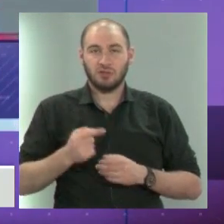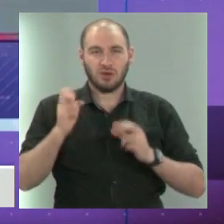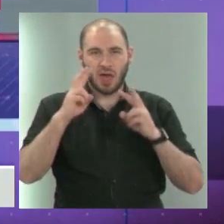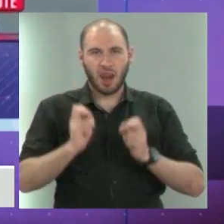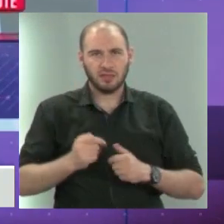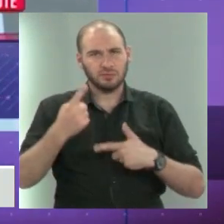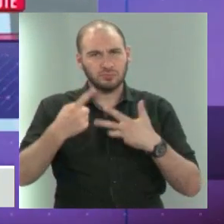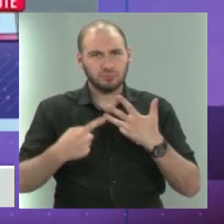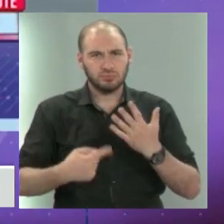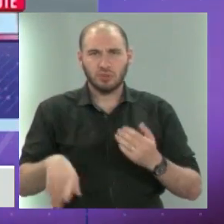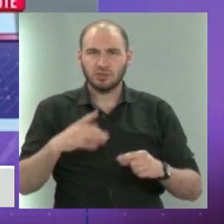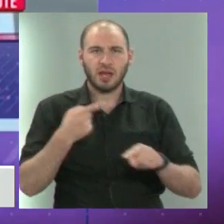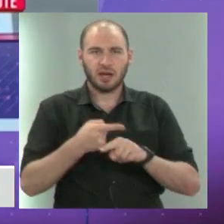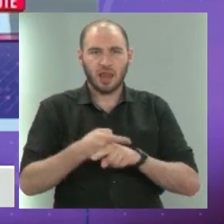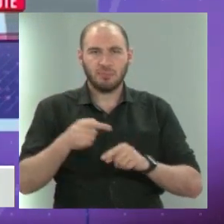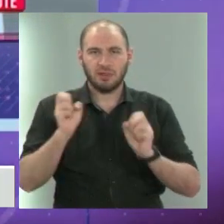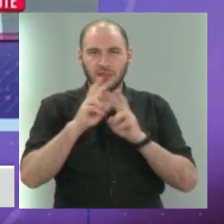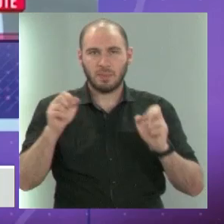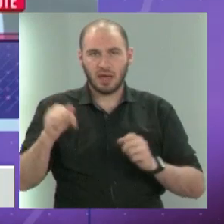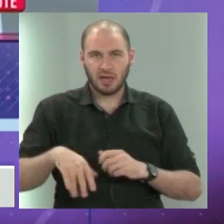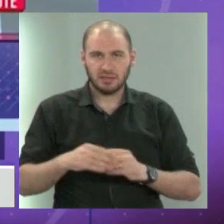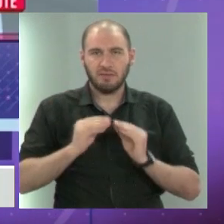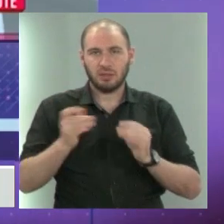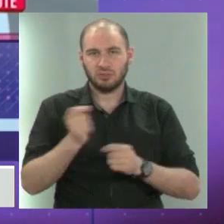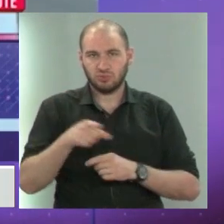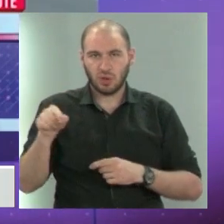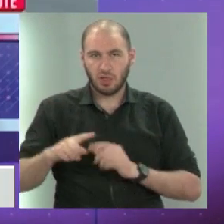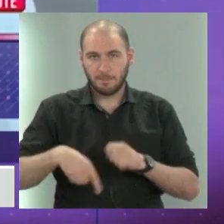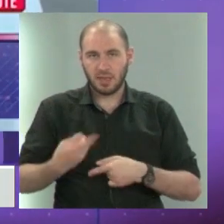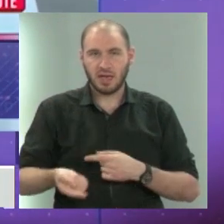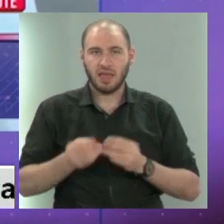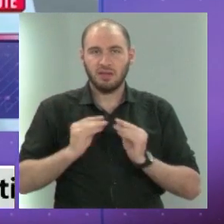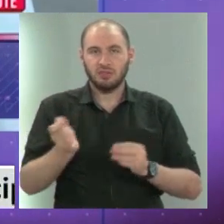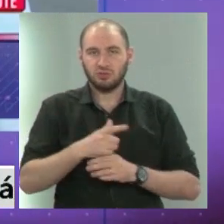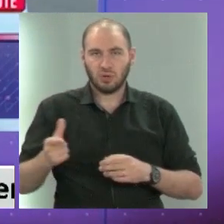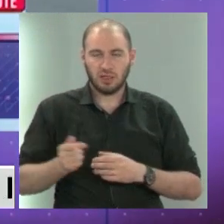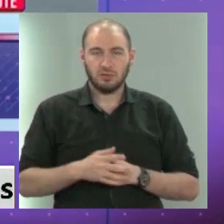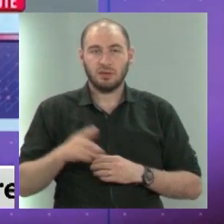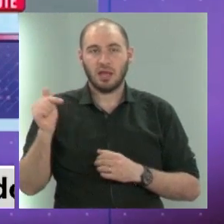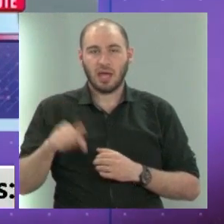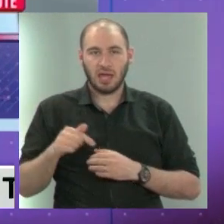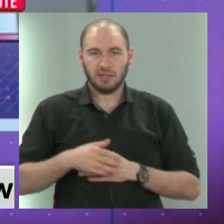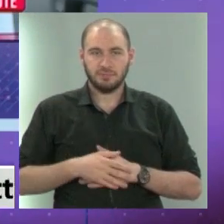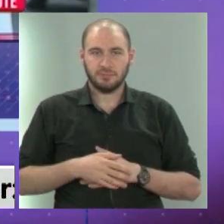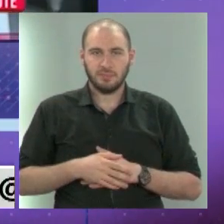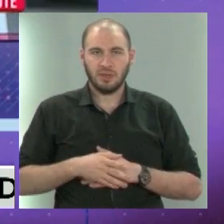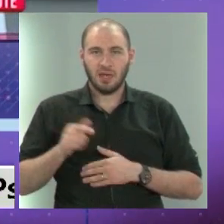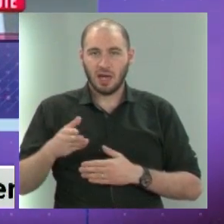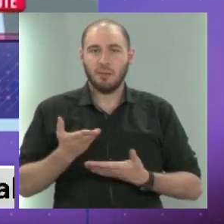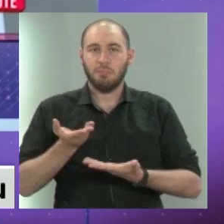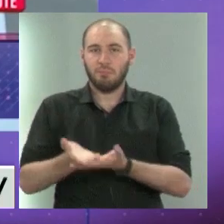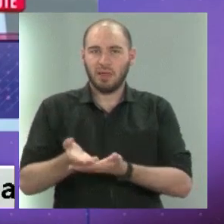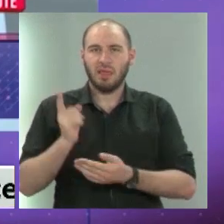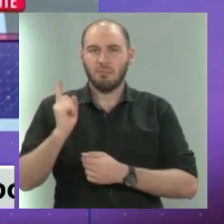toda la situación, vamos a exigir que este tema se trate en paritarias. Mañana tenemos paritarias salariales y vamos a hacer una petición,